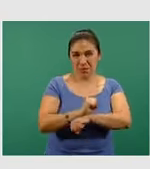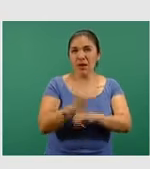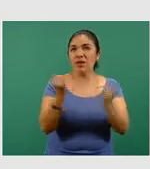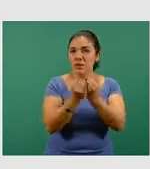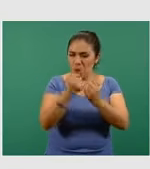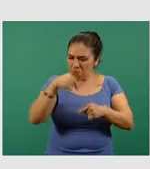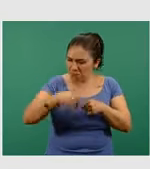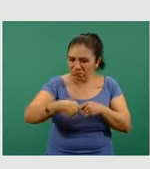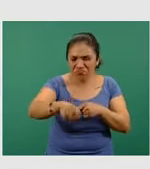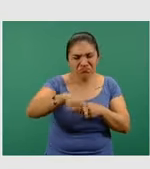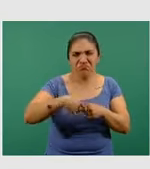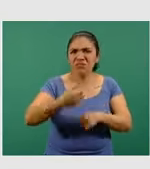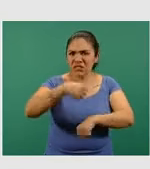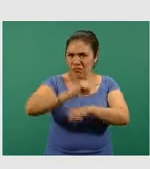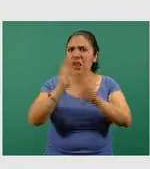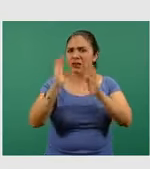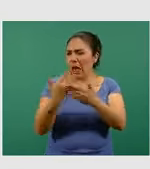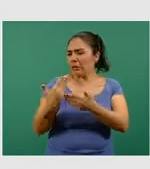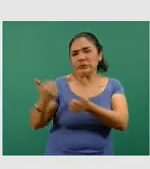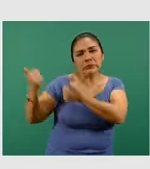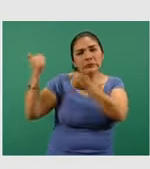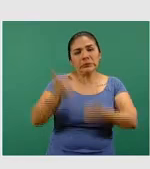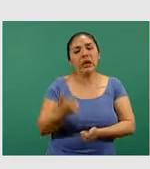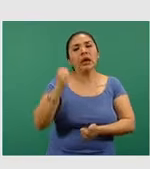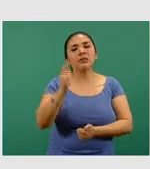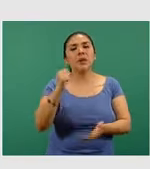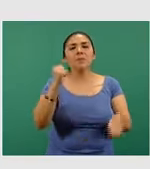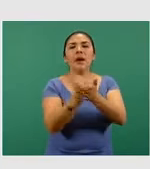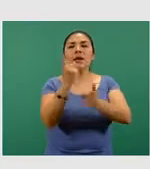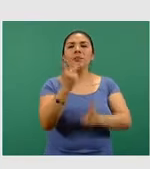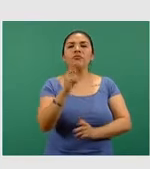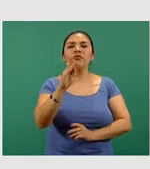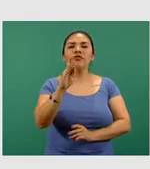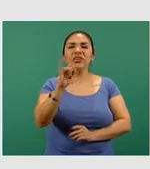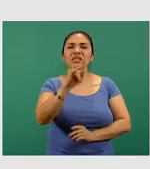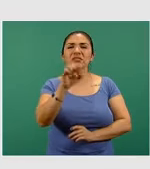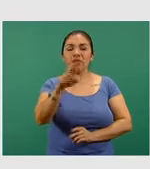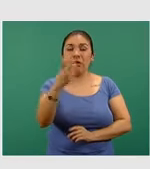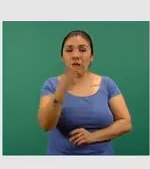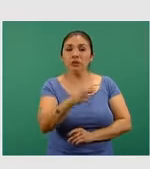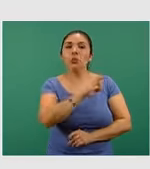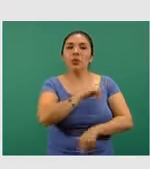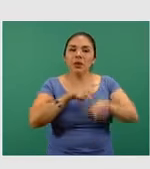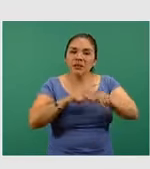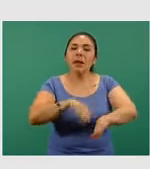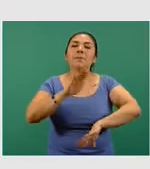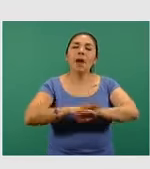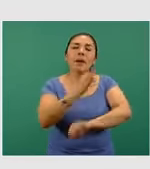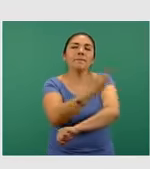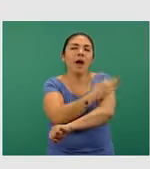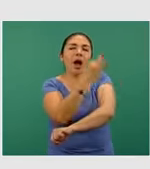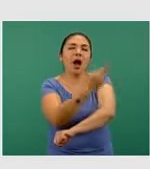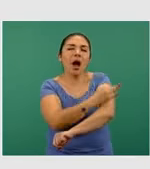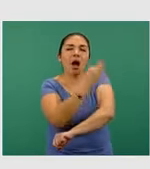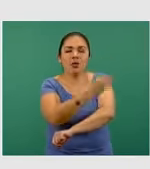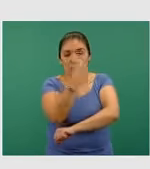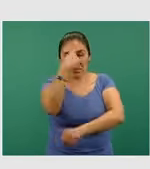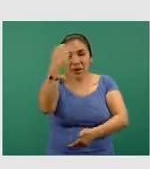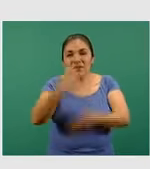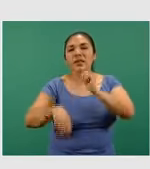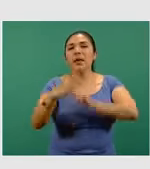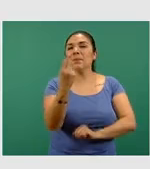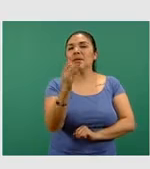esta semana también llegó vacuna de Pfizer BioNTech, con la que se podrá seguir cubriendo ese